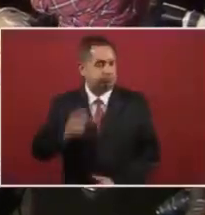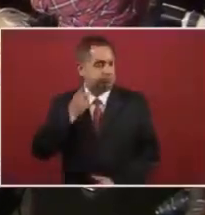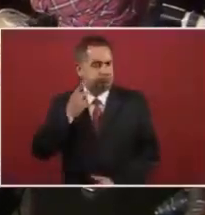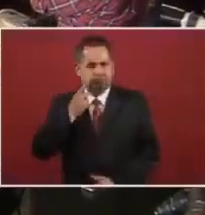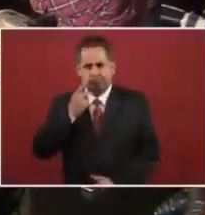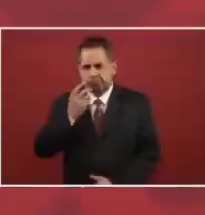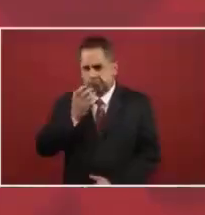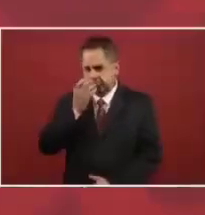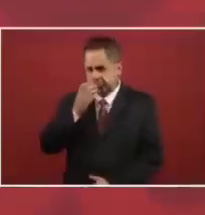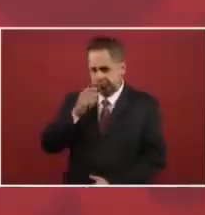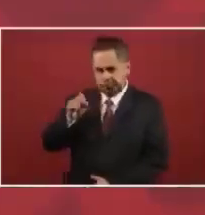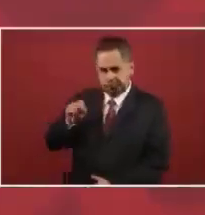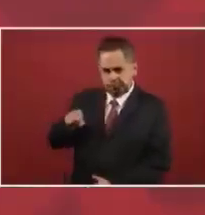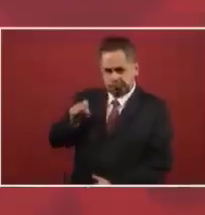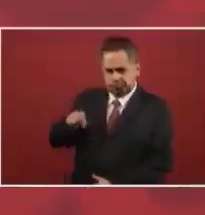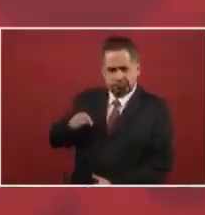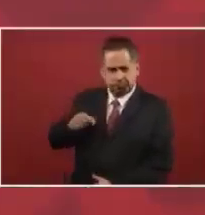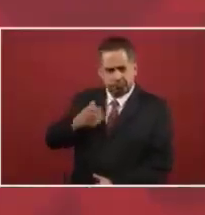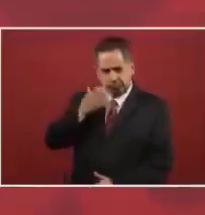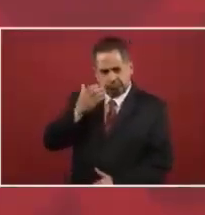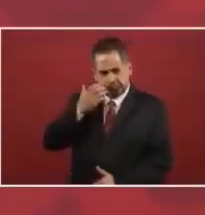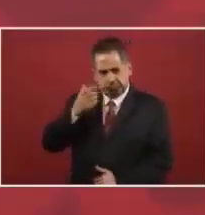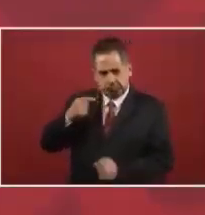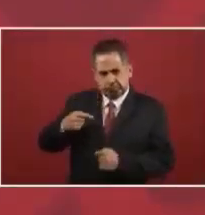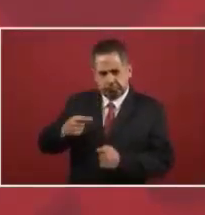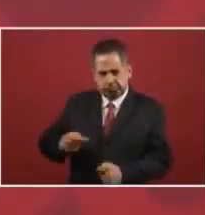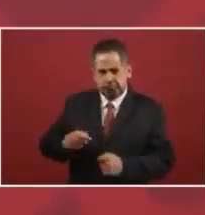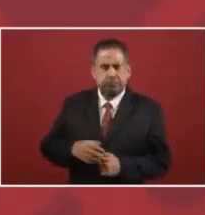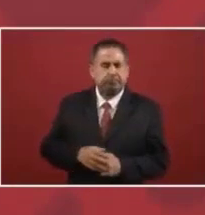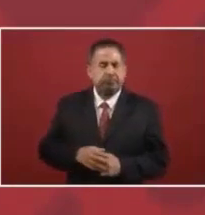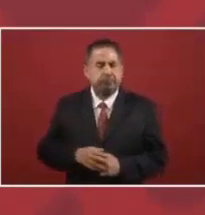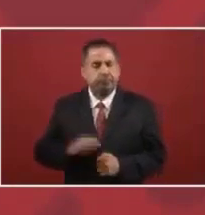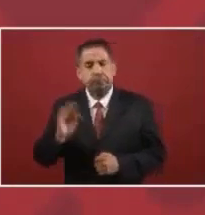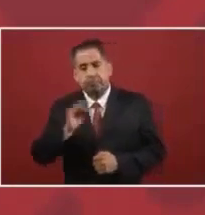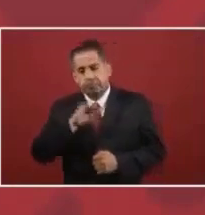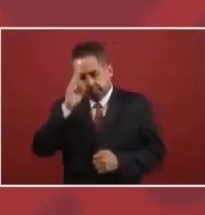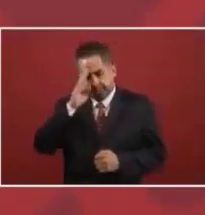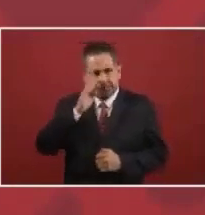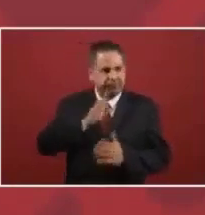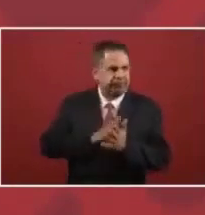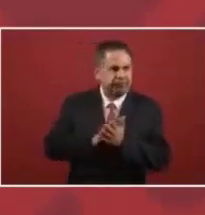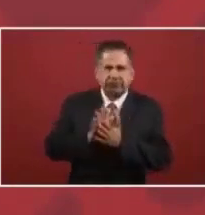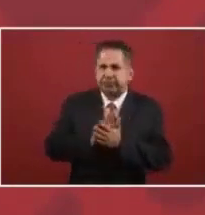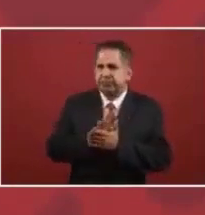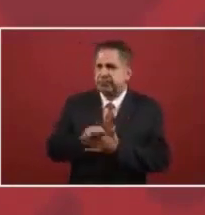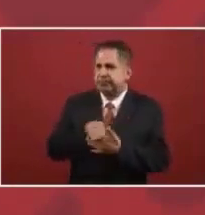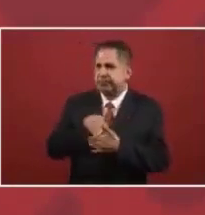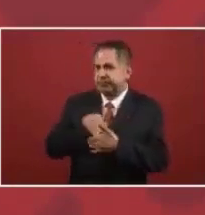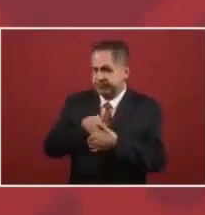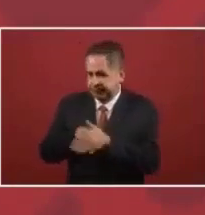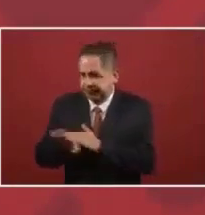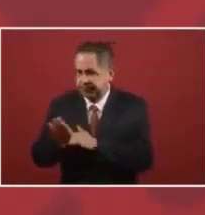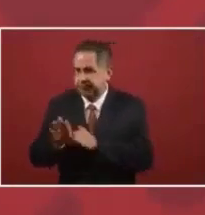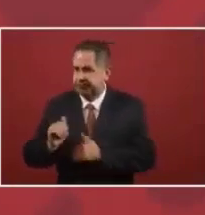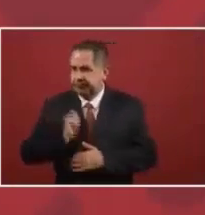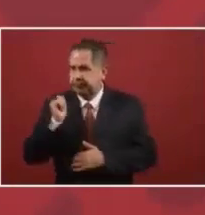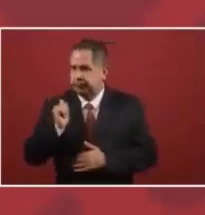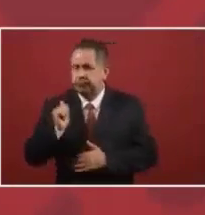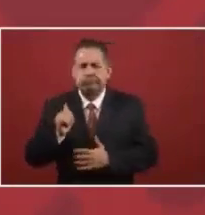tradicional el que está pensando cómo colarse entre comillas